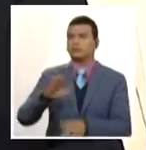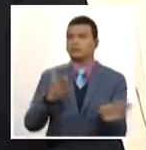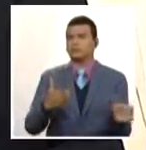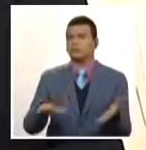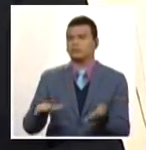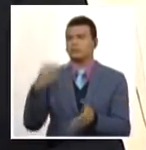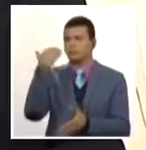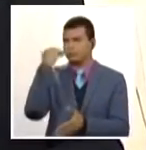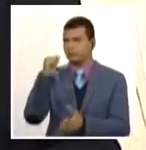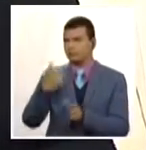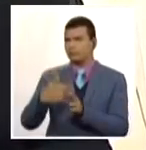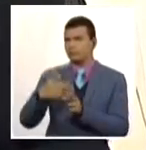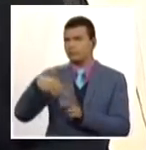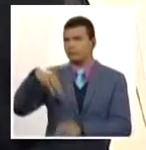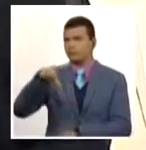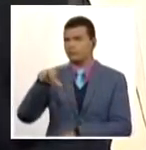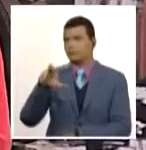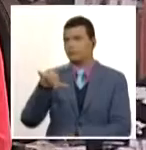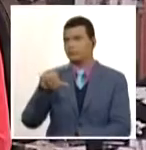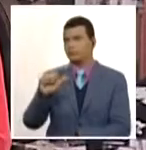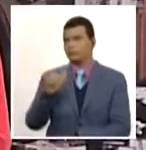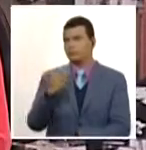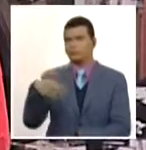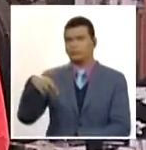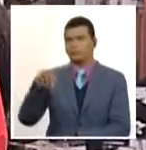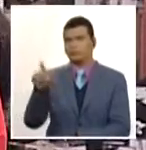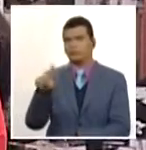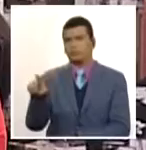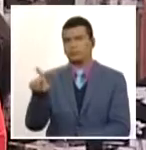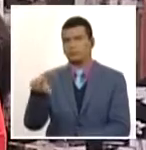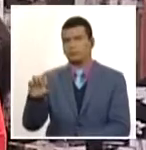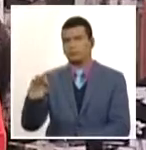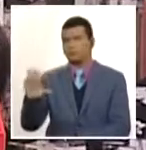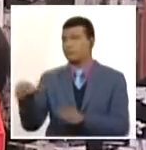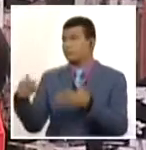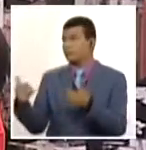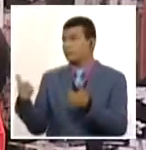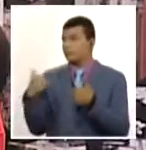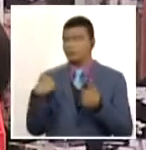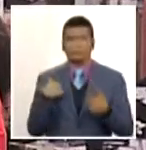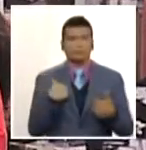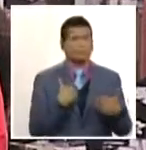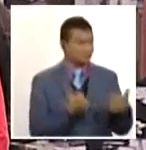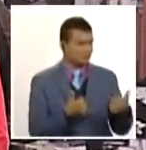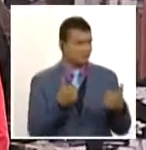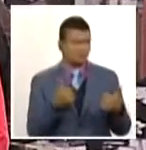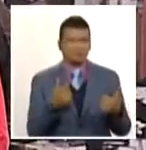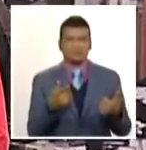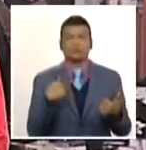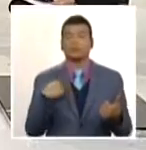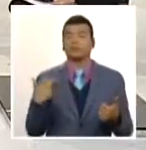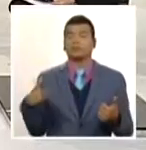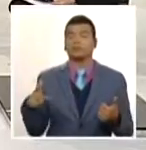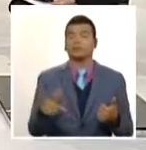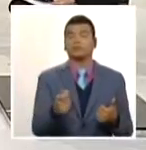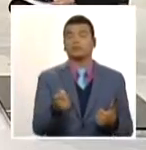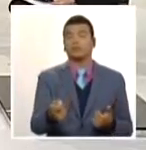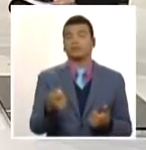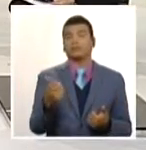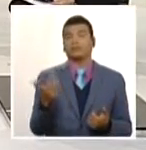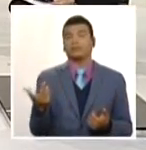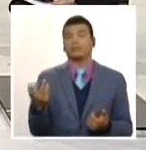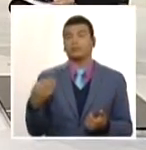Cauca, María Fernanda Pozo. María Fernanda, muchas gracias. ¿Cómo está? Muy bien, muchas gracias. A mí sí me fue regular con el trancón. ¿De dónde viene? Yo vengo